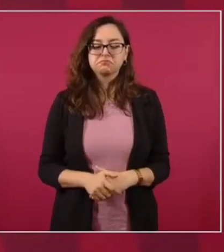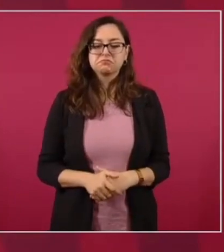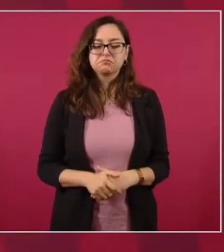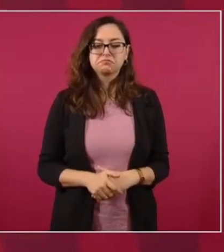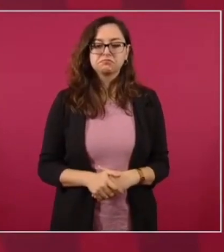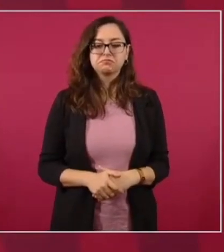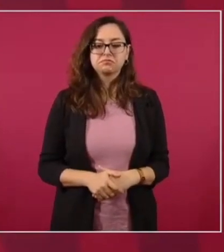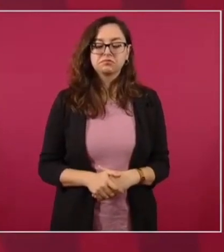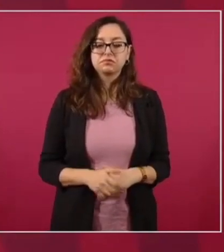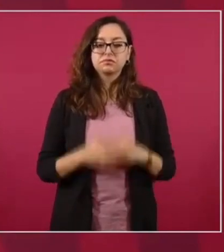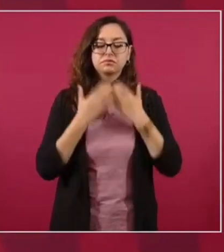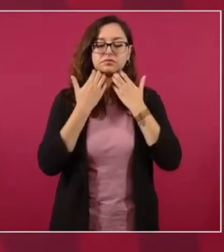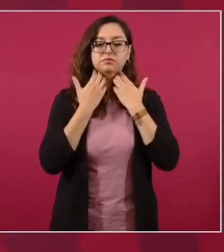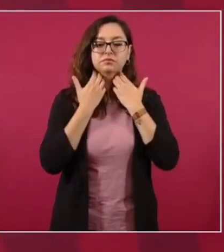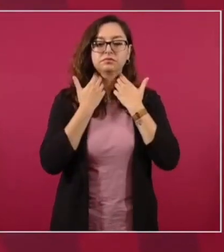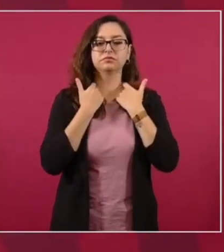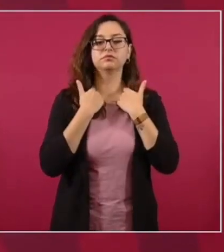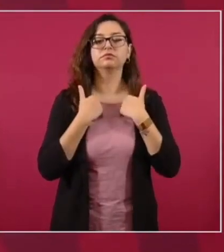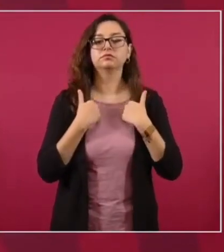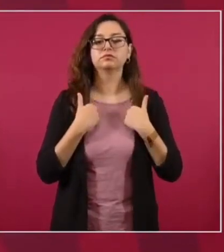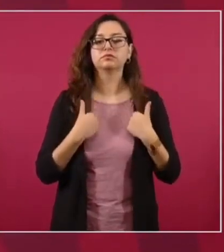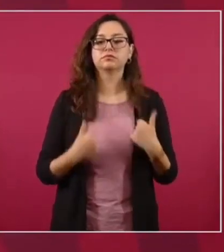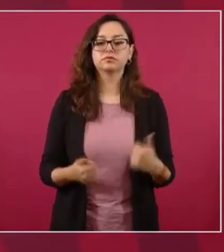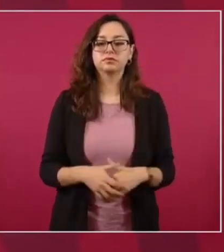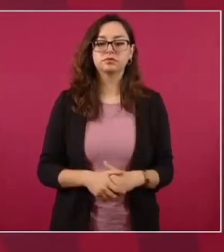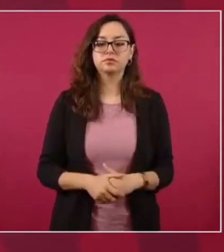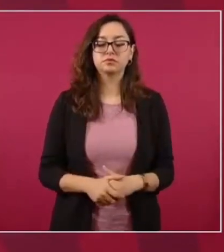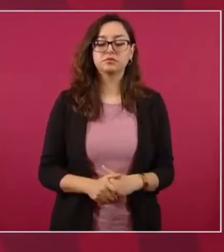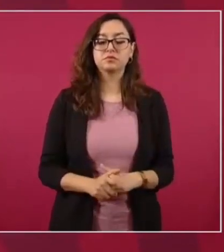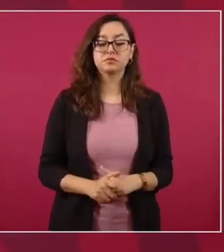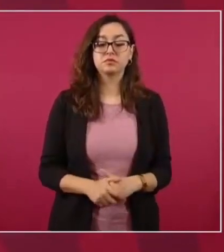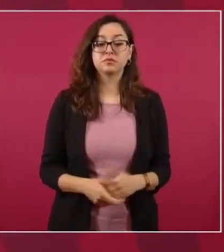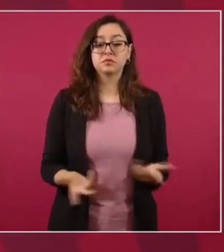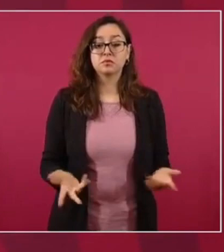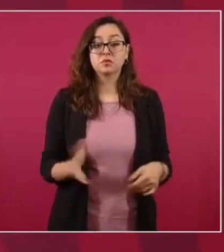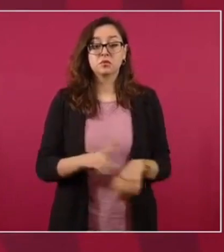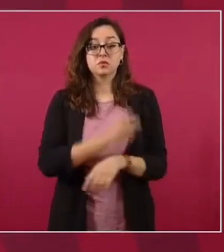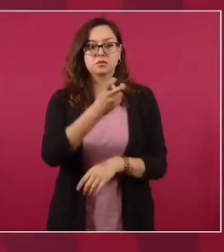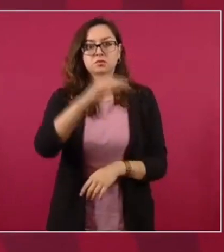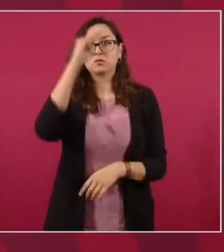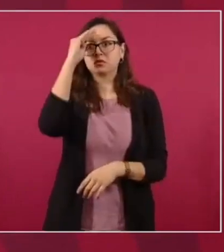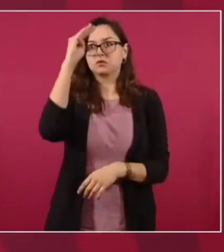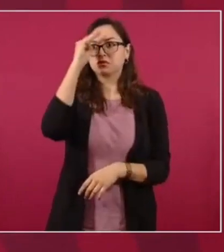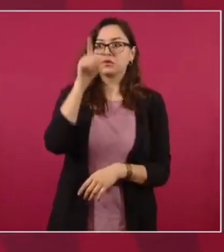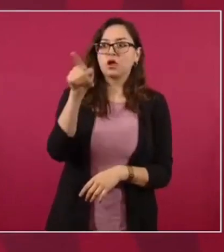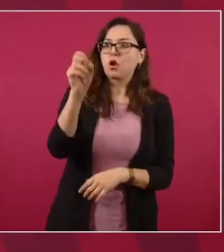no descarto el que haya un cambio